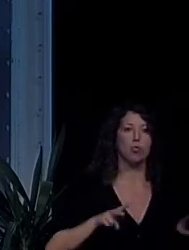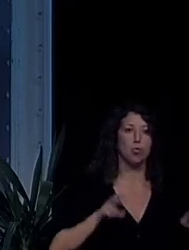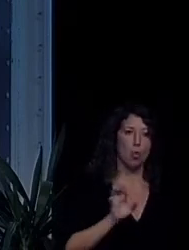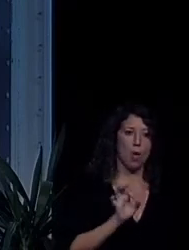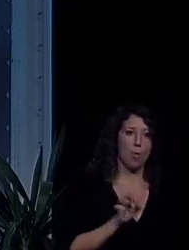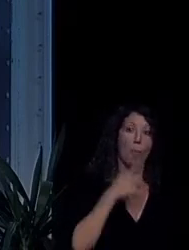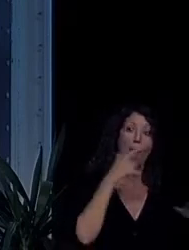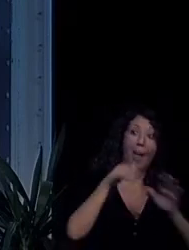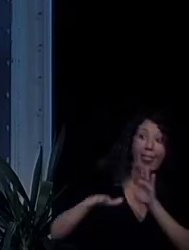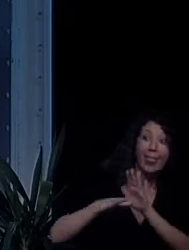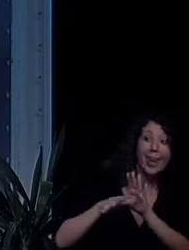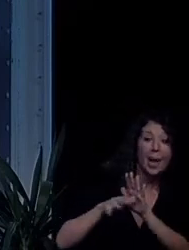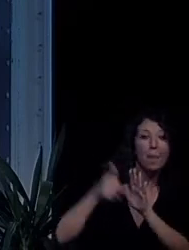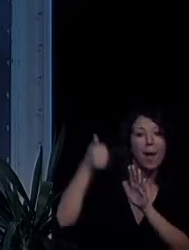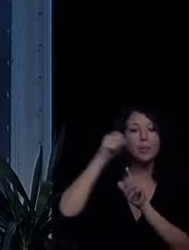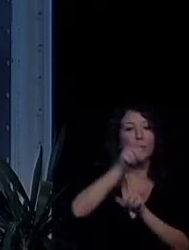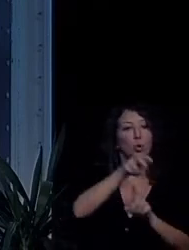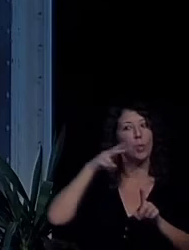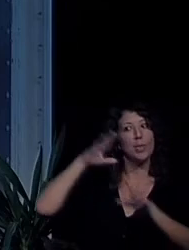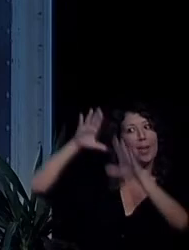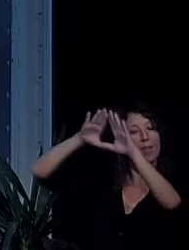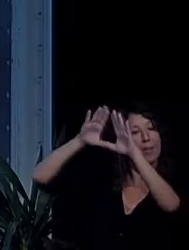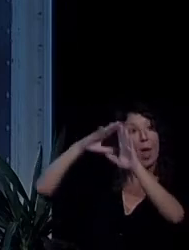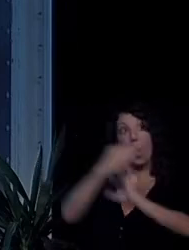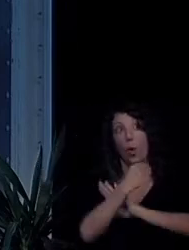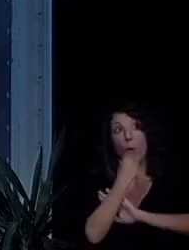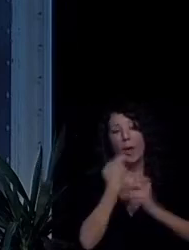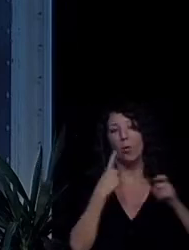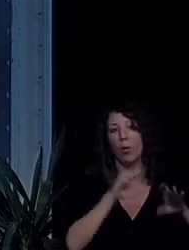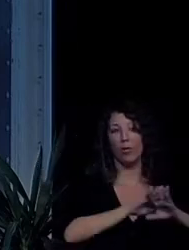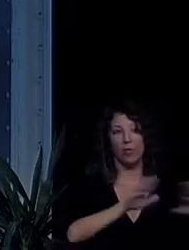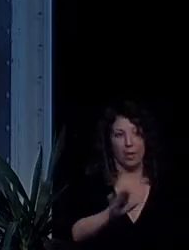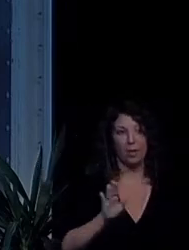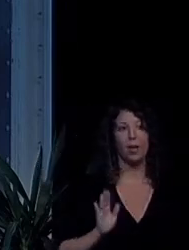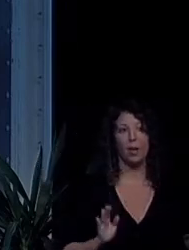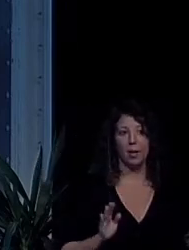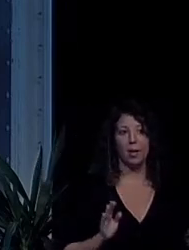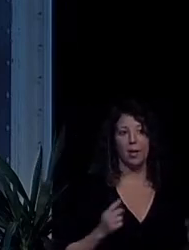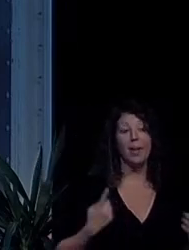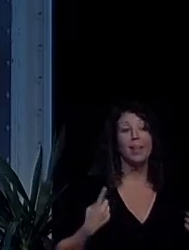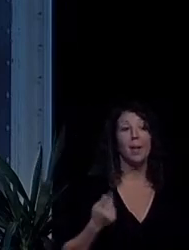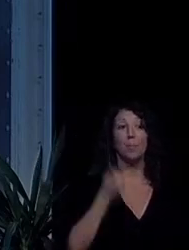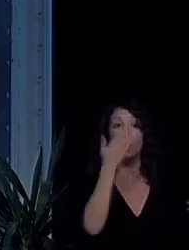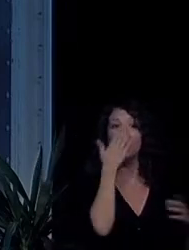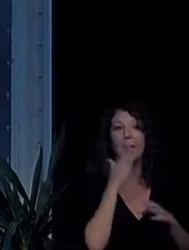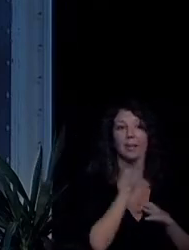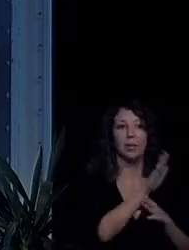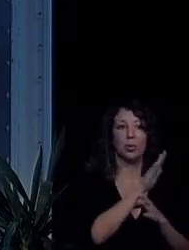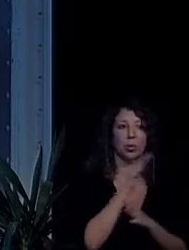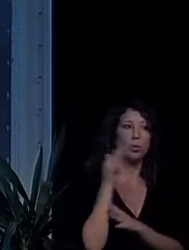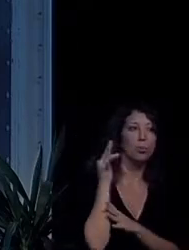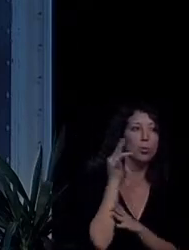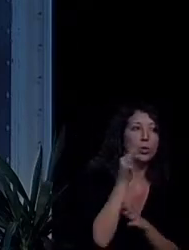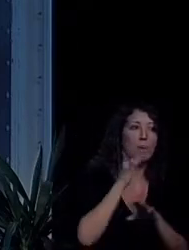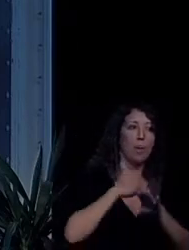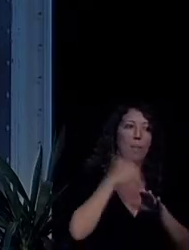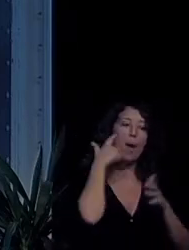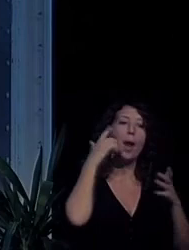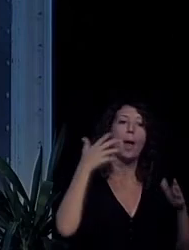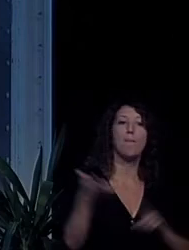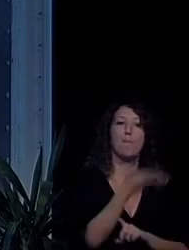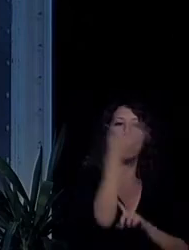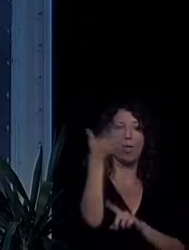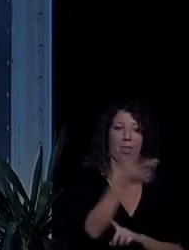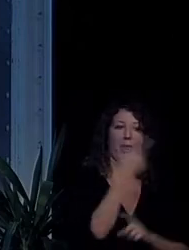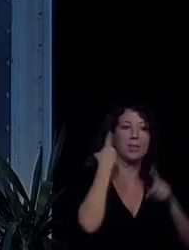a acercarse a la perspectiva feminista. No necesitamos que nos cuidéis, necesitamos que tengáis una actitud activa frente a la violencia sexual que producís,